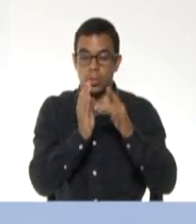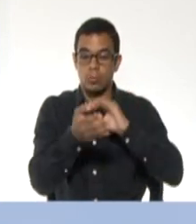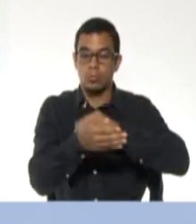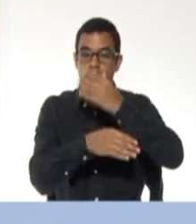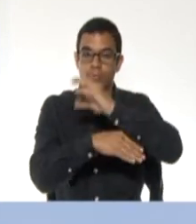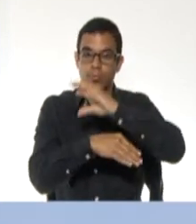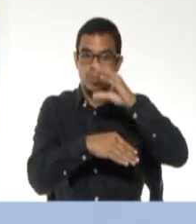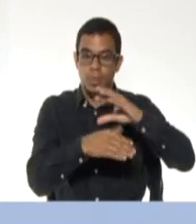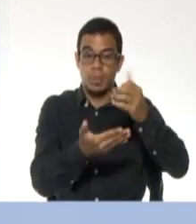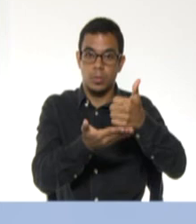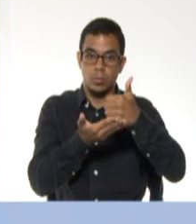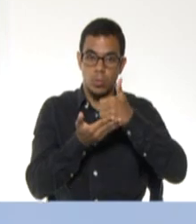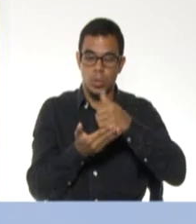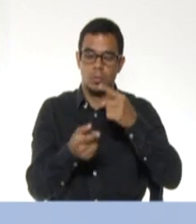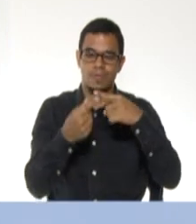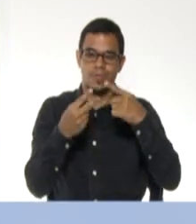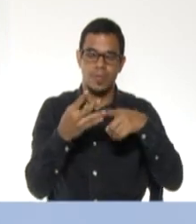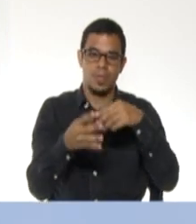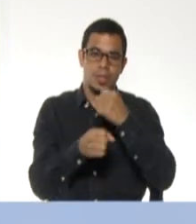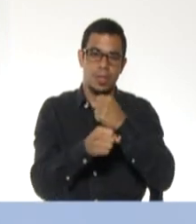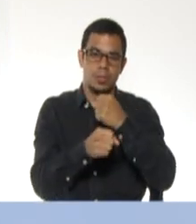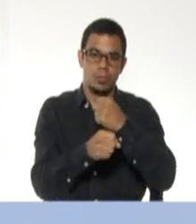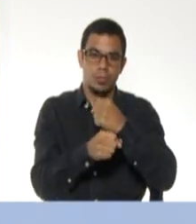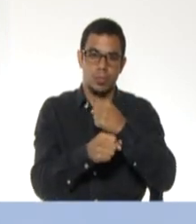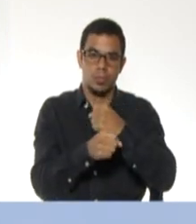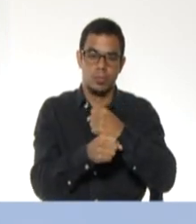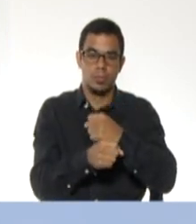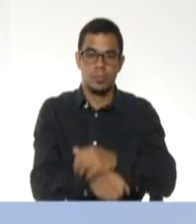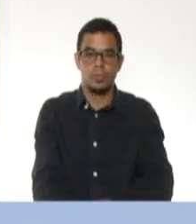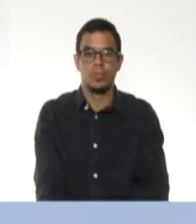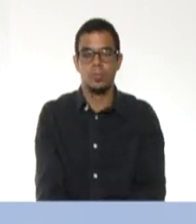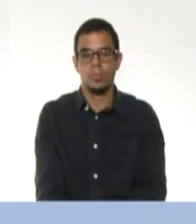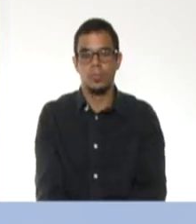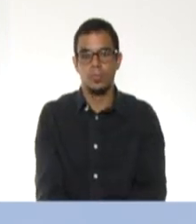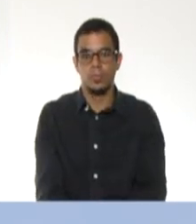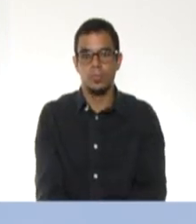nuestras canaimitas o a través de la página web